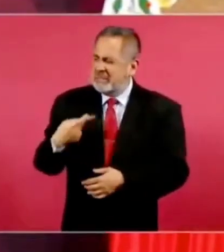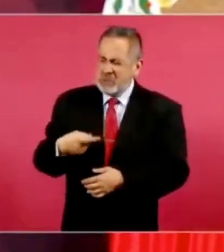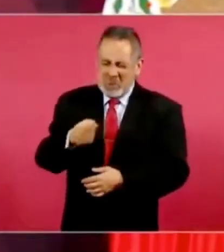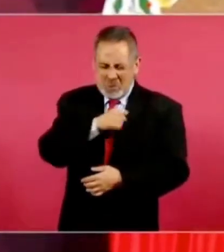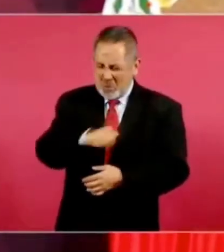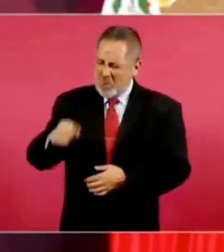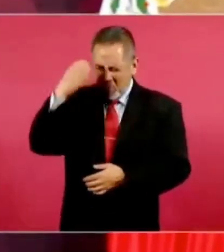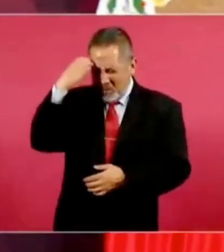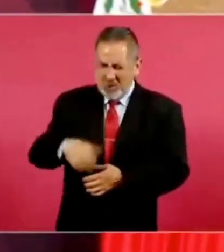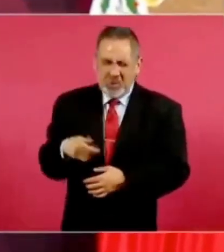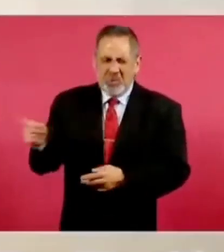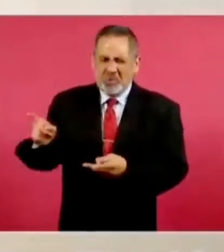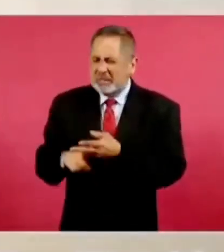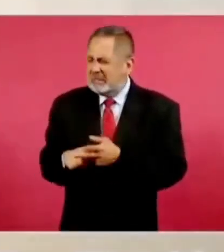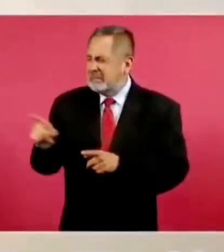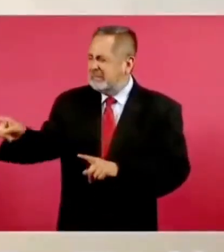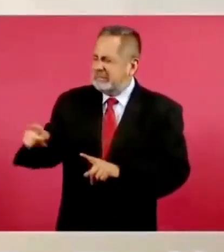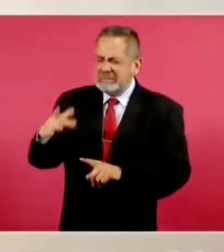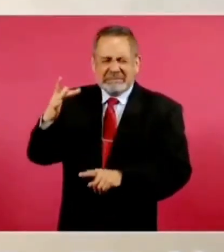malísimo,